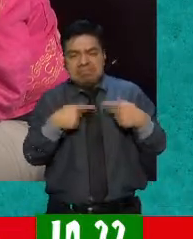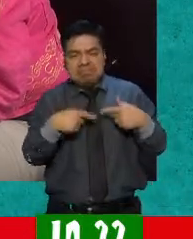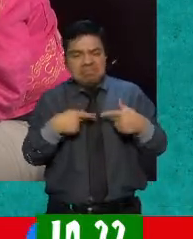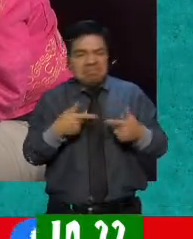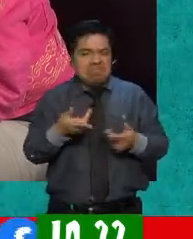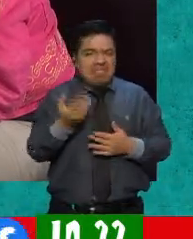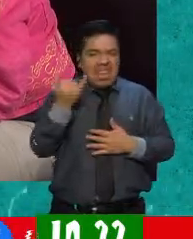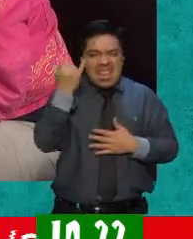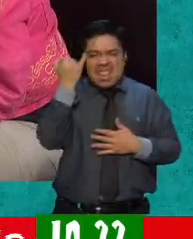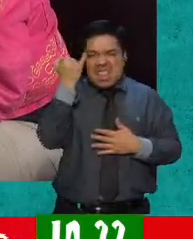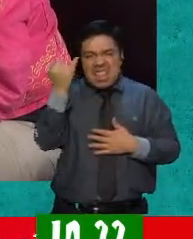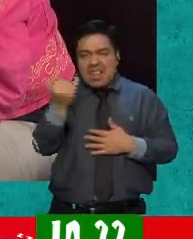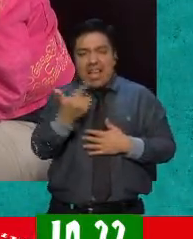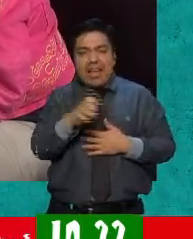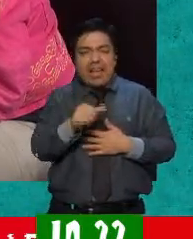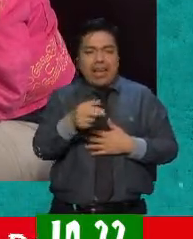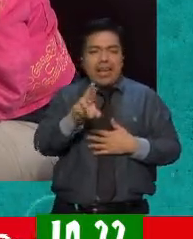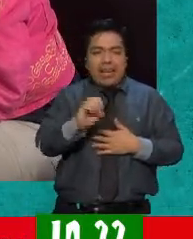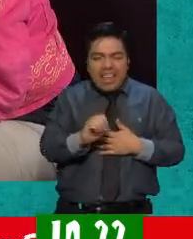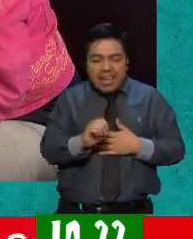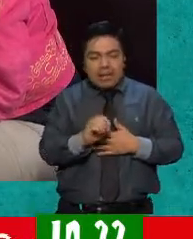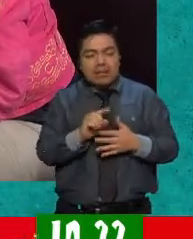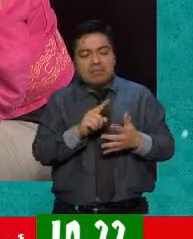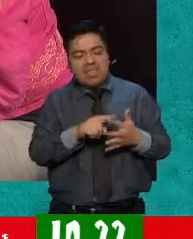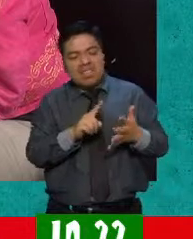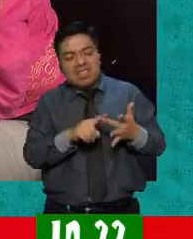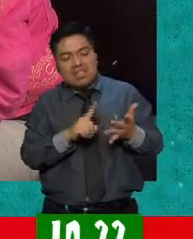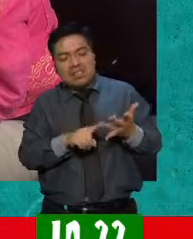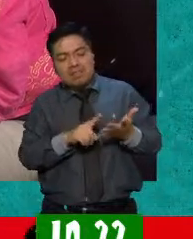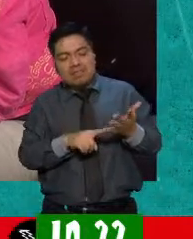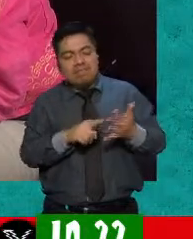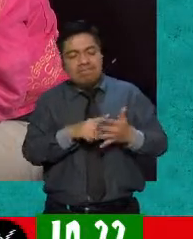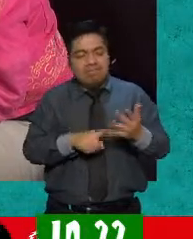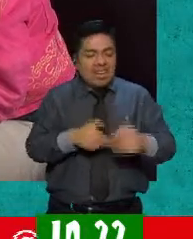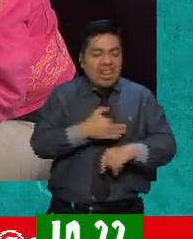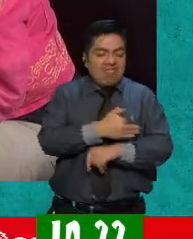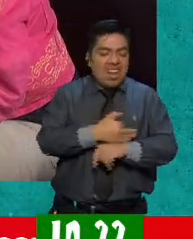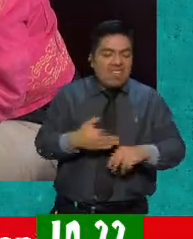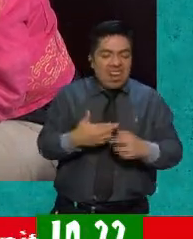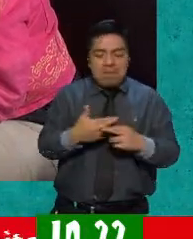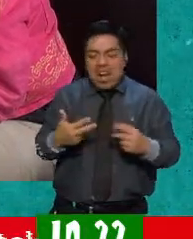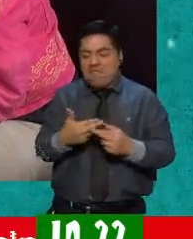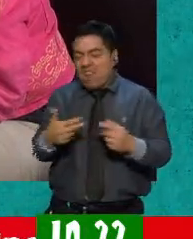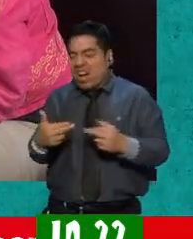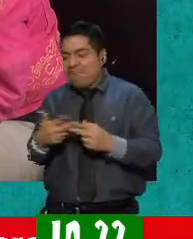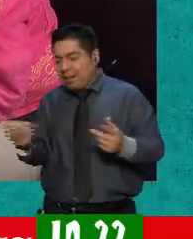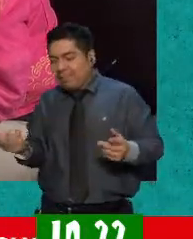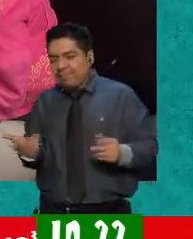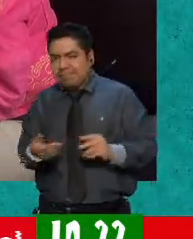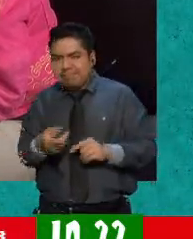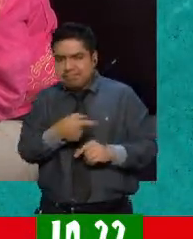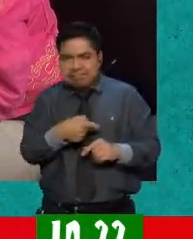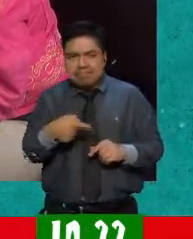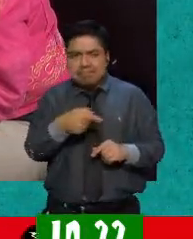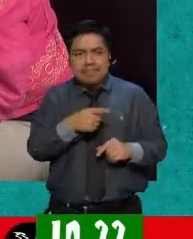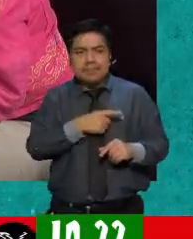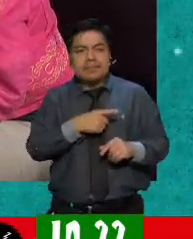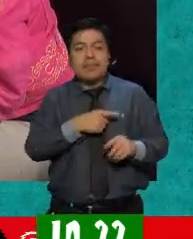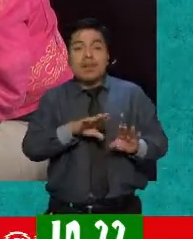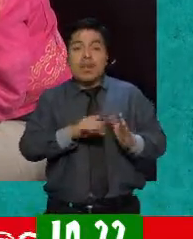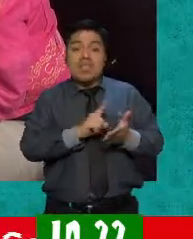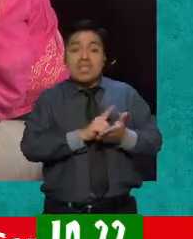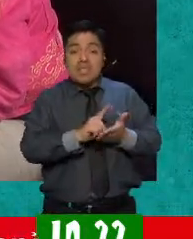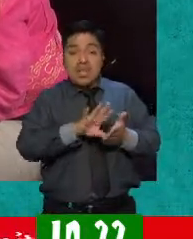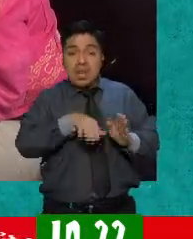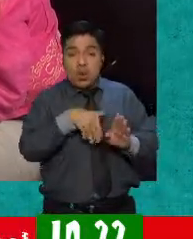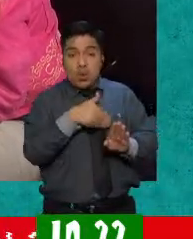la ideología de género y ahora ya quieren destruir a la familia. Y todas esas narrativas que en realidad lo que están haciendo es ir en contra de derechos